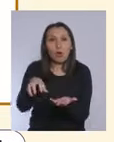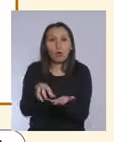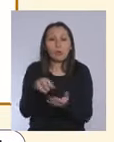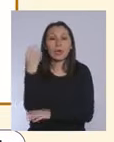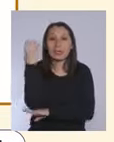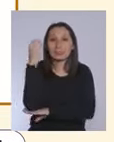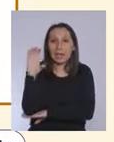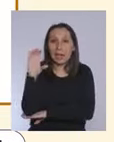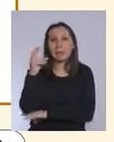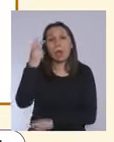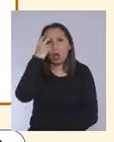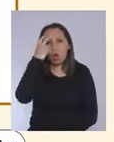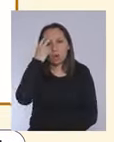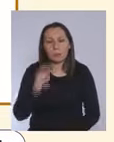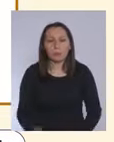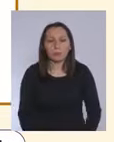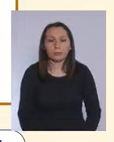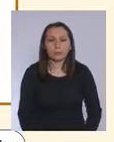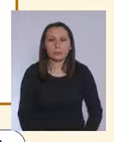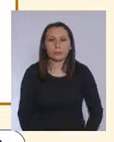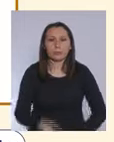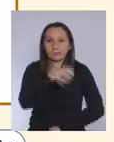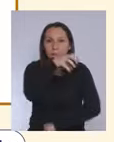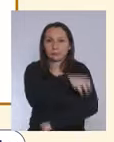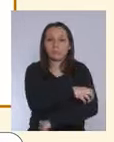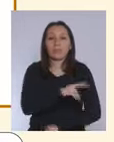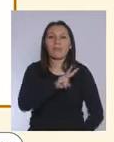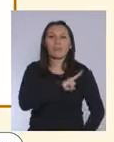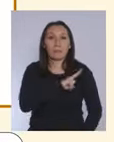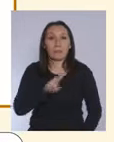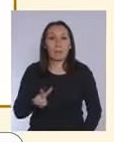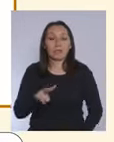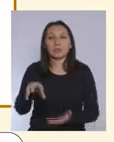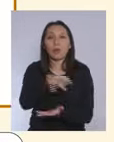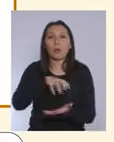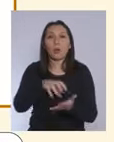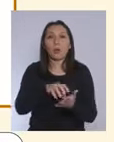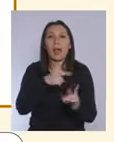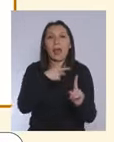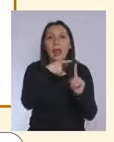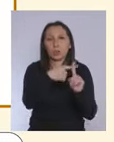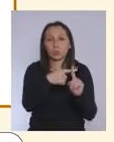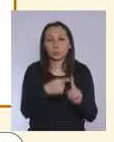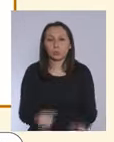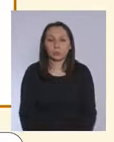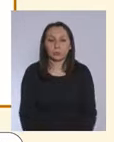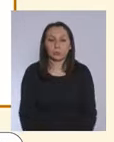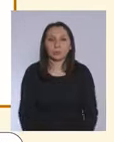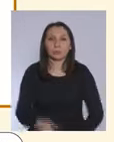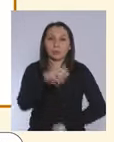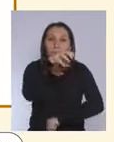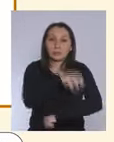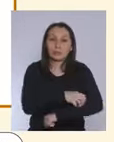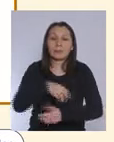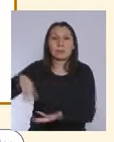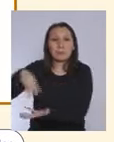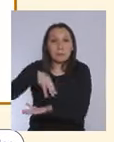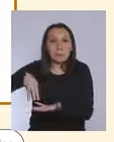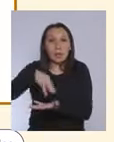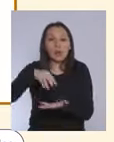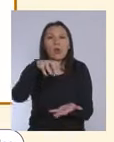serena y coquimbo en la región de valparaíso la comuna de la cruz en la región del maule la